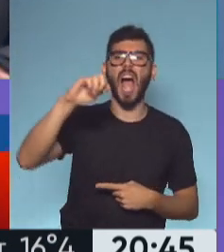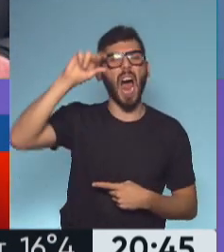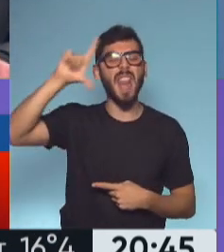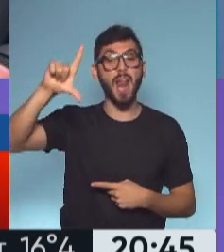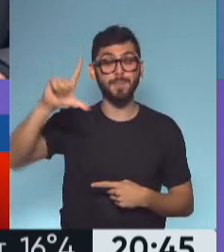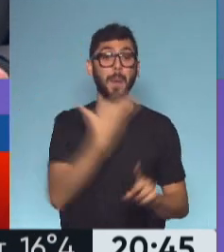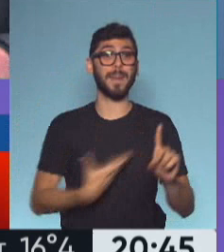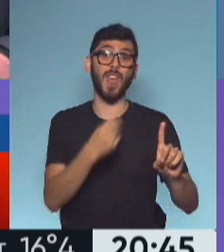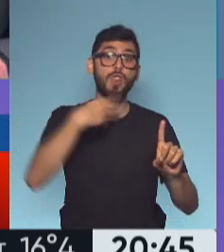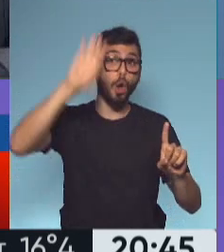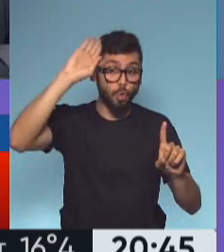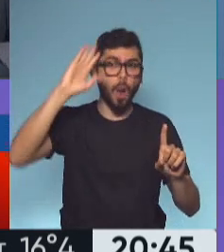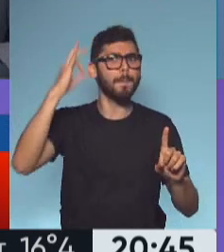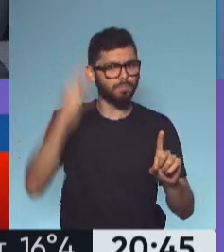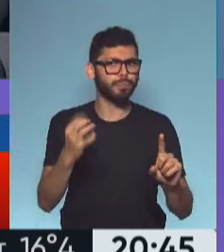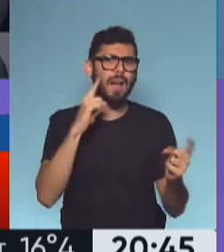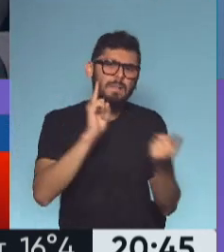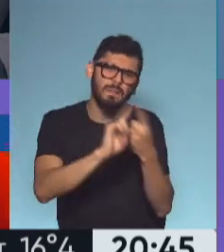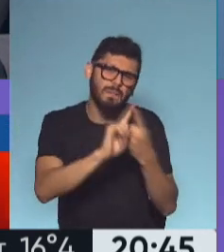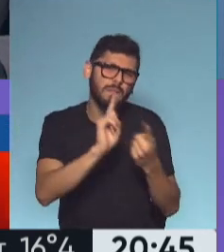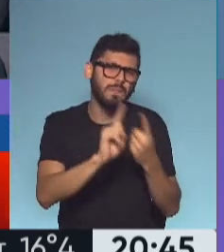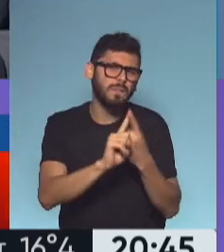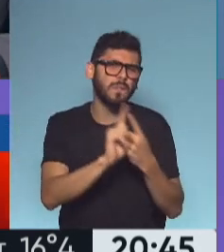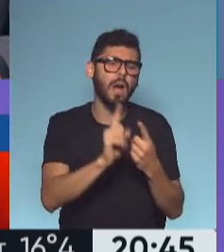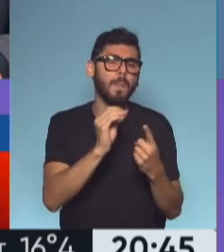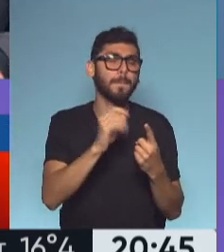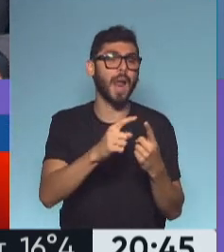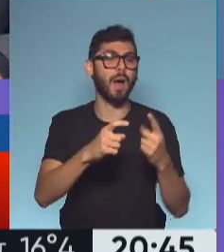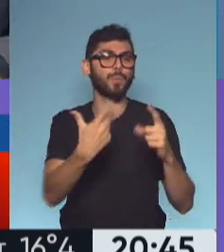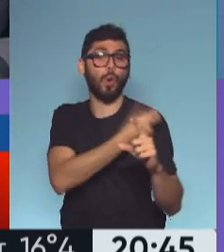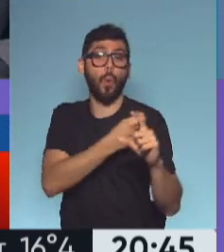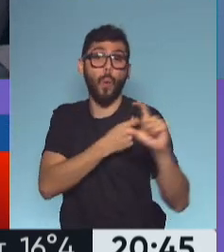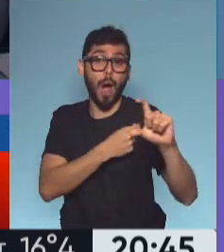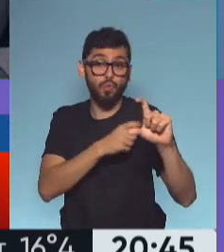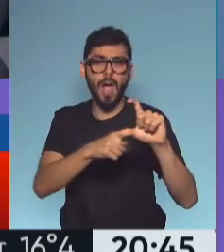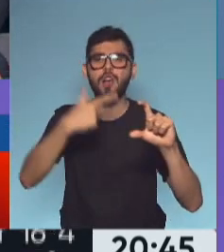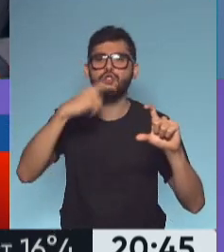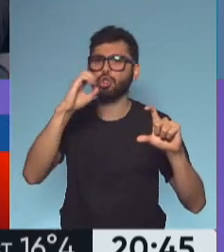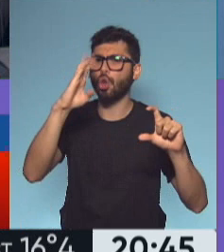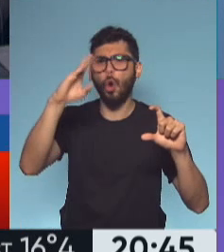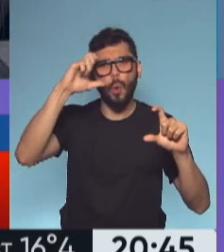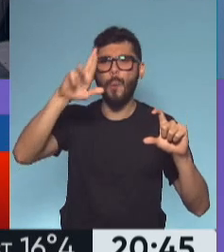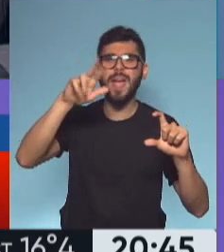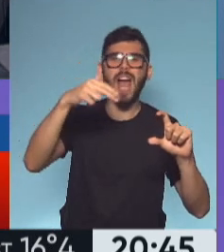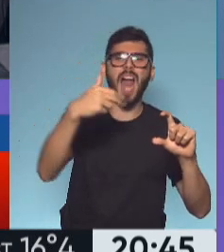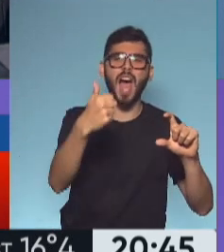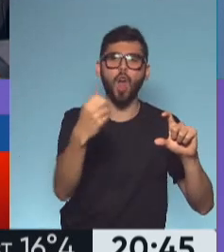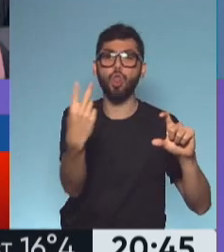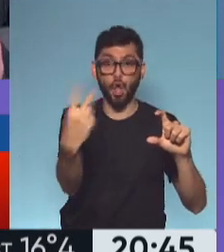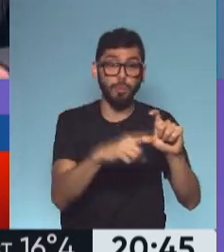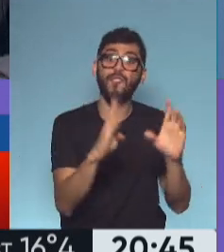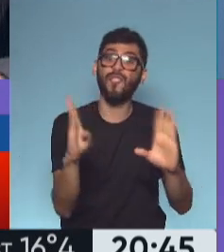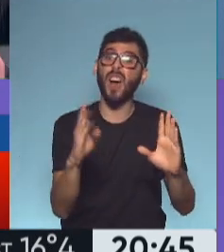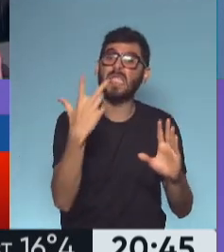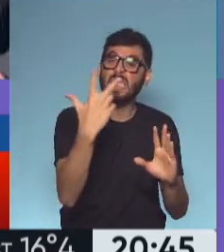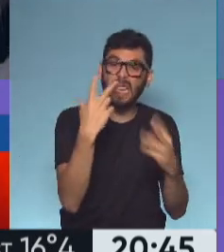siguiendo muy de cerca y en términos personales la situación de la Soberana 2, que está entrando en fase 3. Es una vacuna que también genera mucha expectativa,